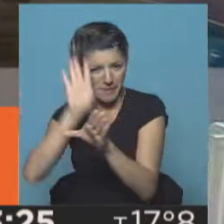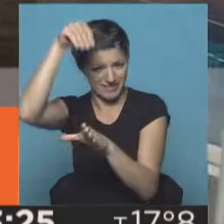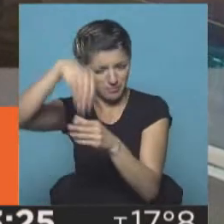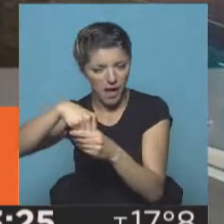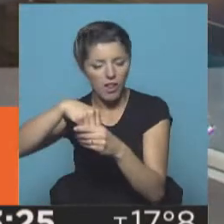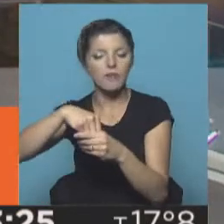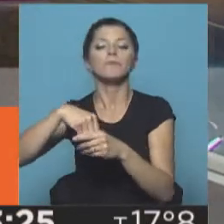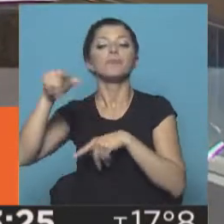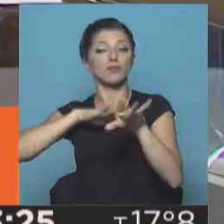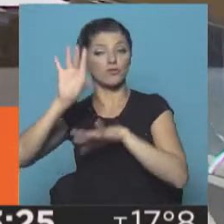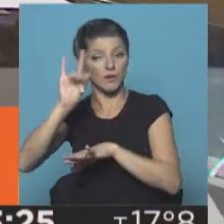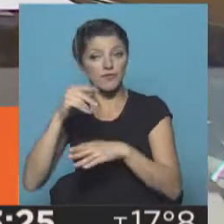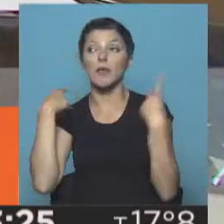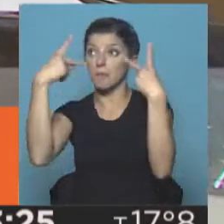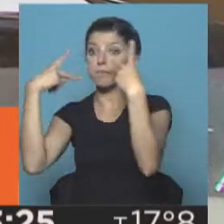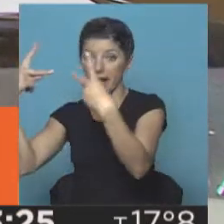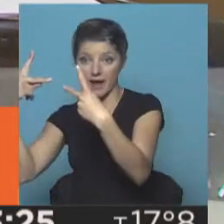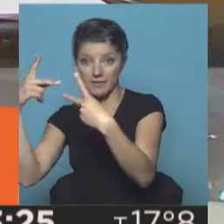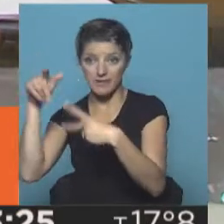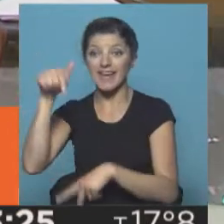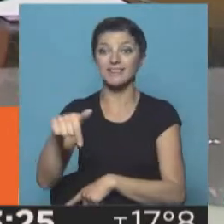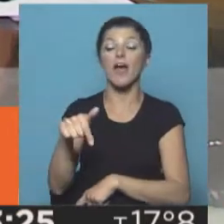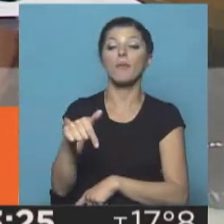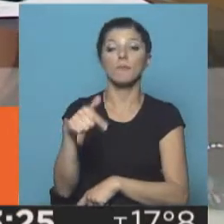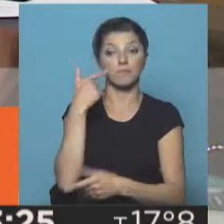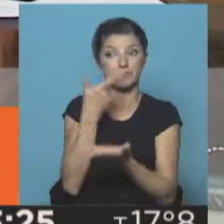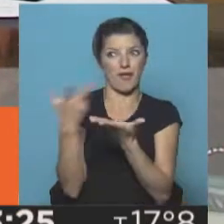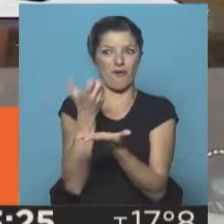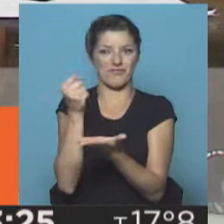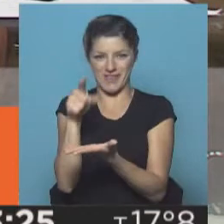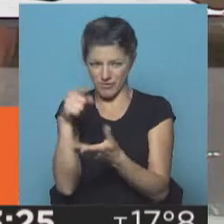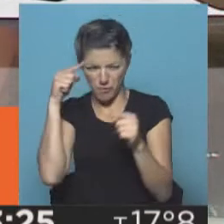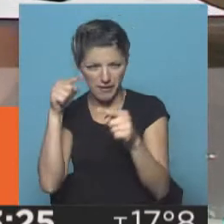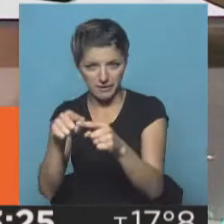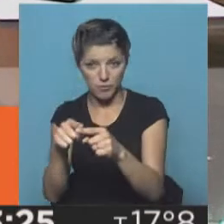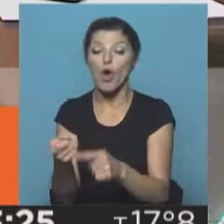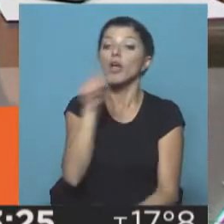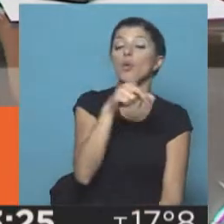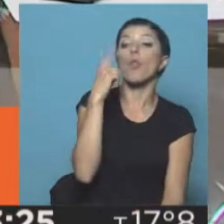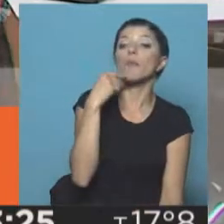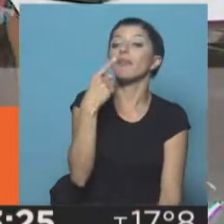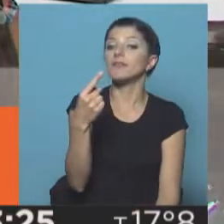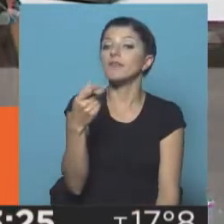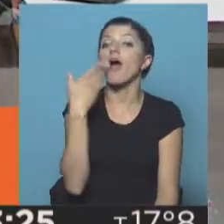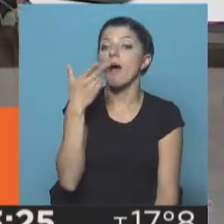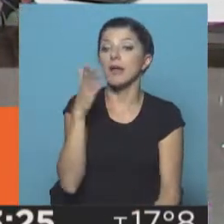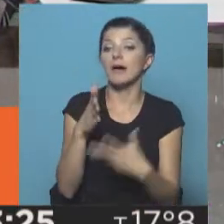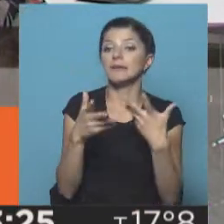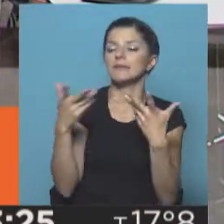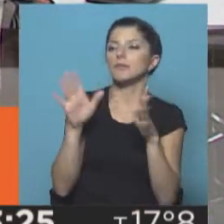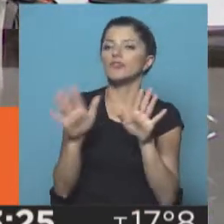estado en situaciones difíciles, me parece que ella lo logra y que en ese caso, cuando él le cuestiona la fortaleza, él queda un